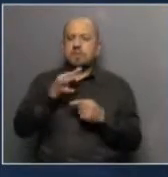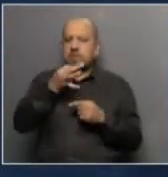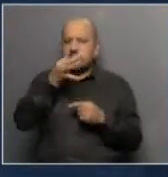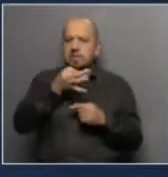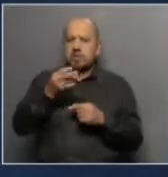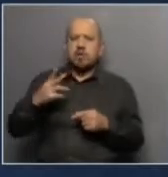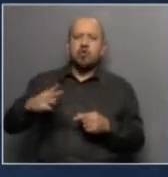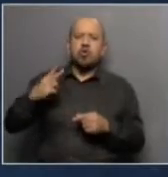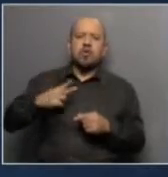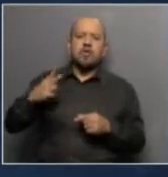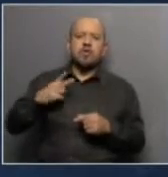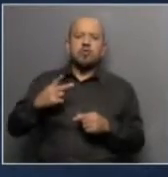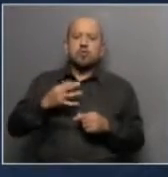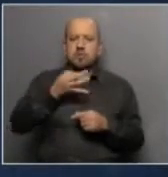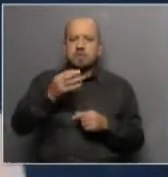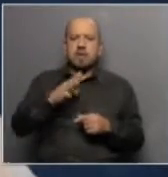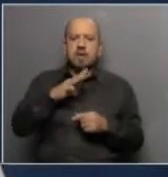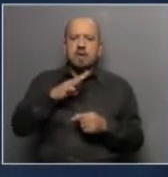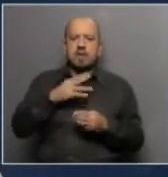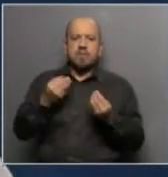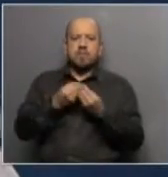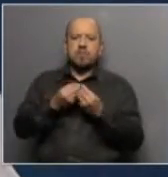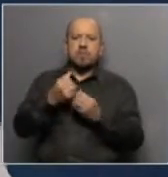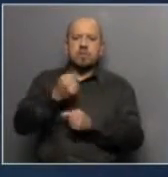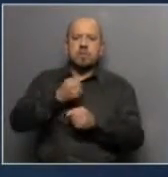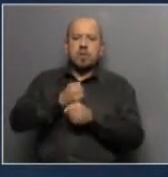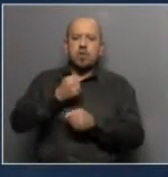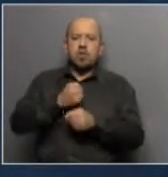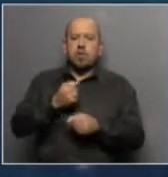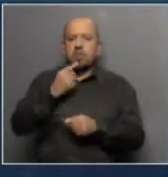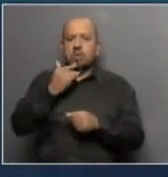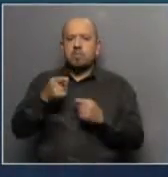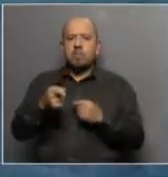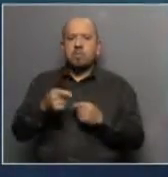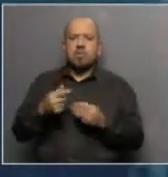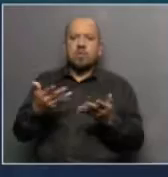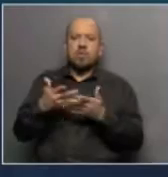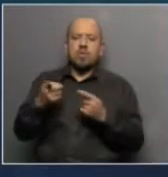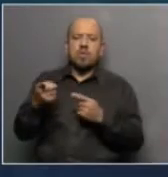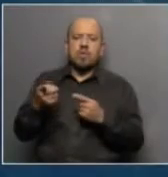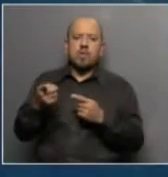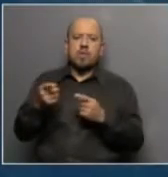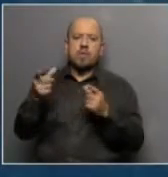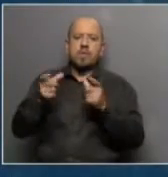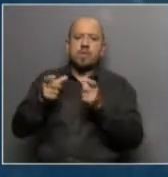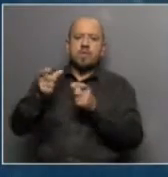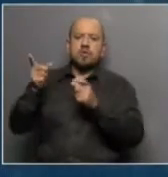de los ricos eso. Porque hay una cantidad enorme de trabajadores que, por ejemplo, con lo que pasó ahora con la gente del asentamiento que se le